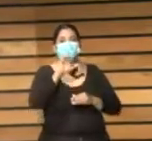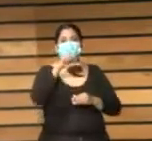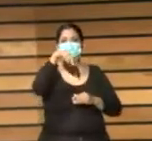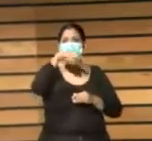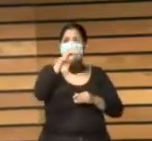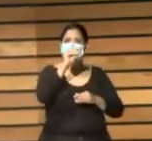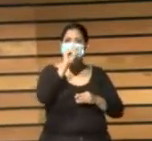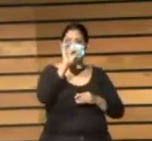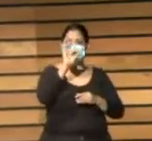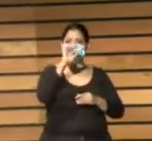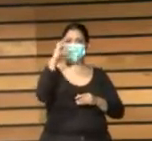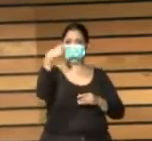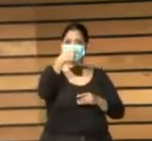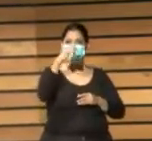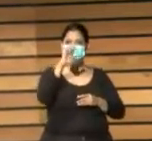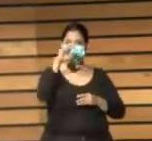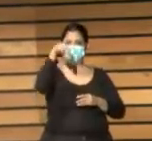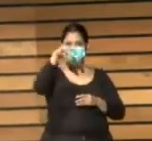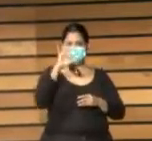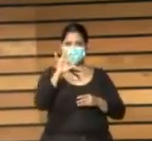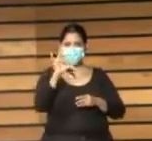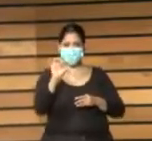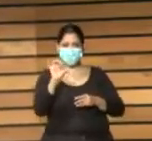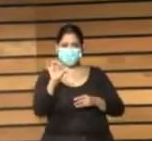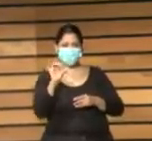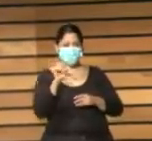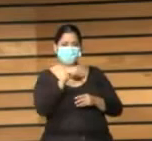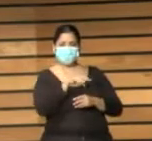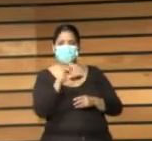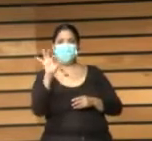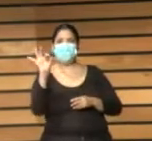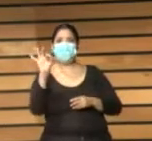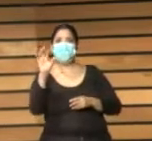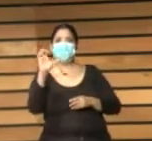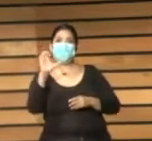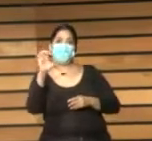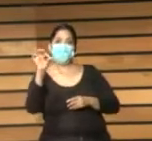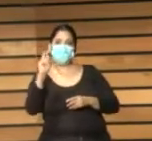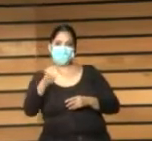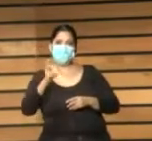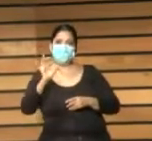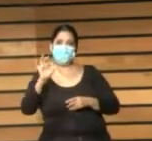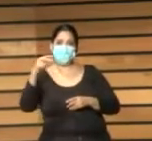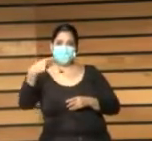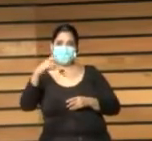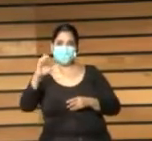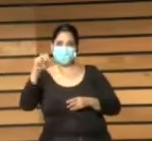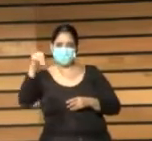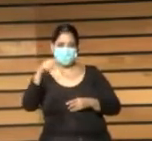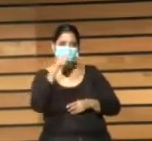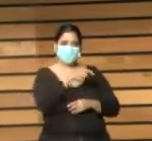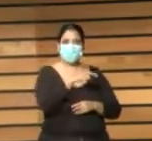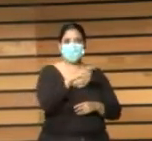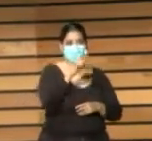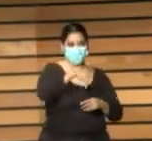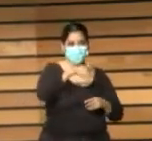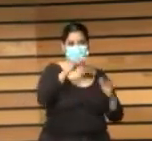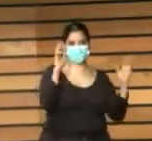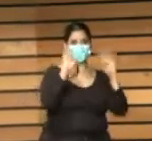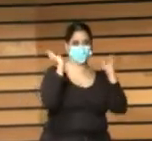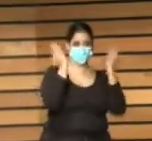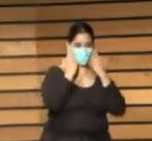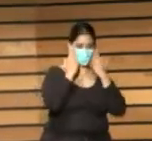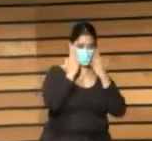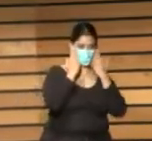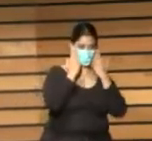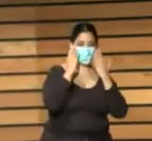y conclusiones exógenas. Las endógenas son las vuestras, las del Congreso, las vuestras, las nuestras, me